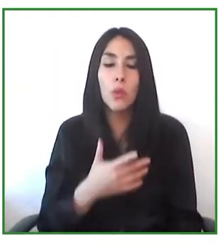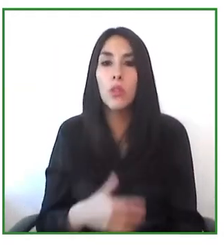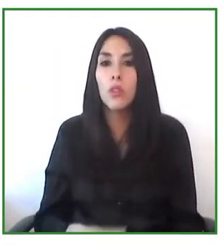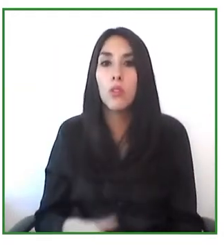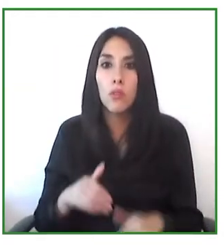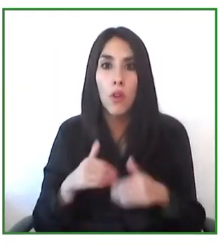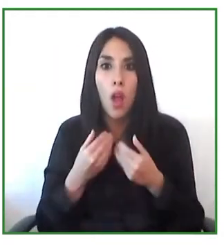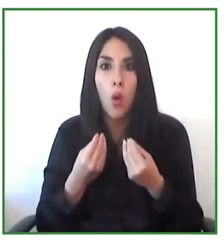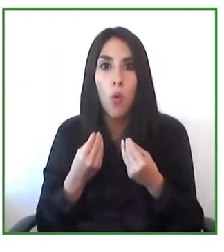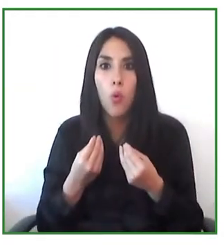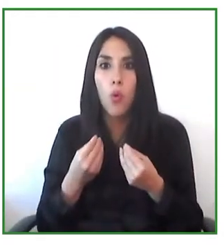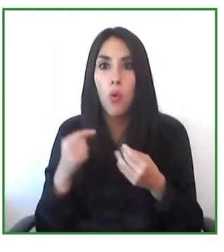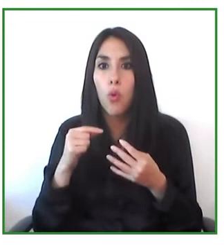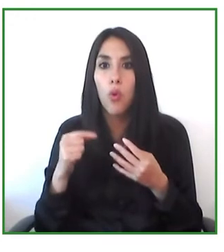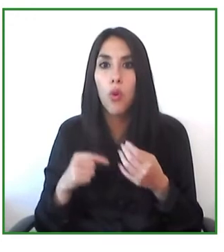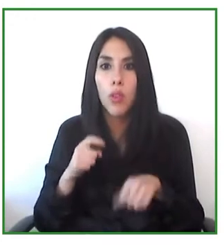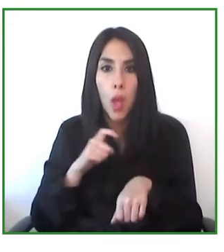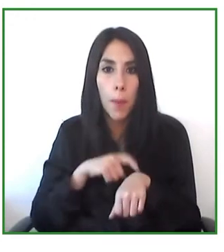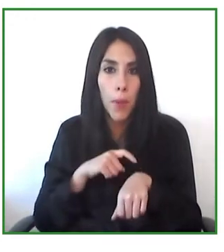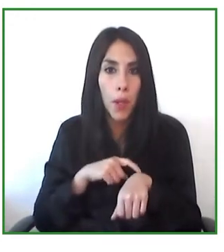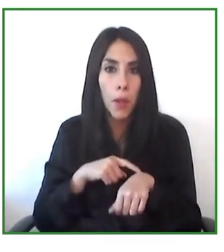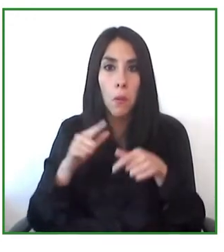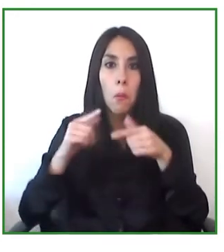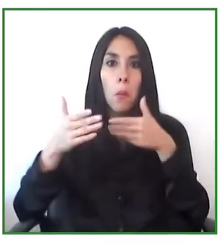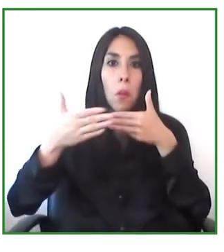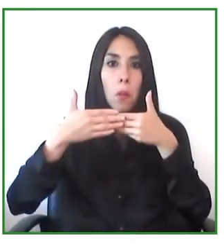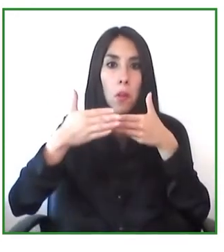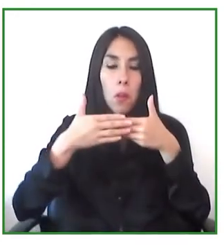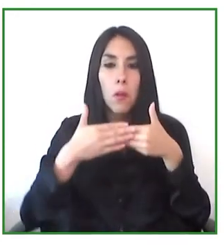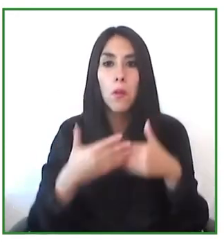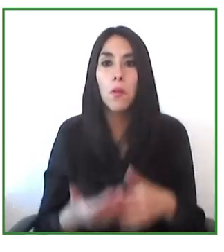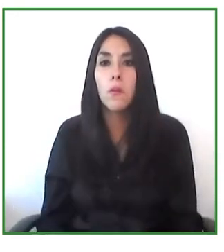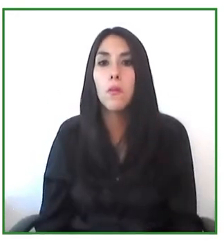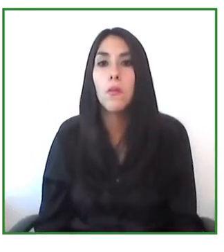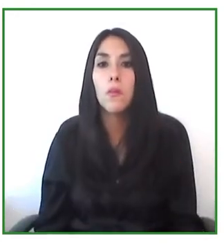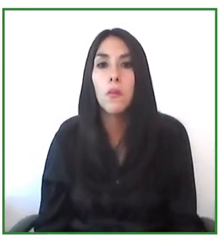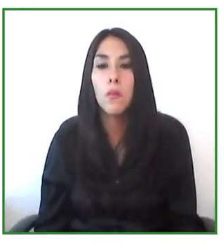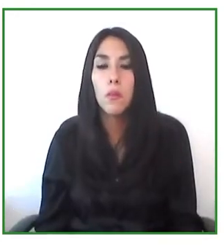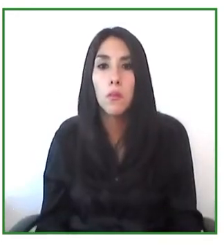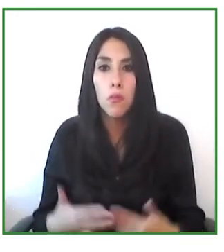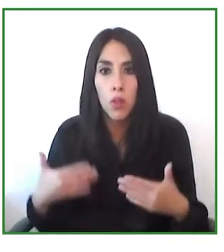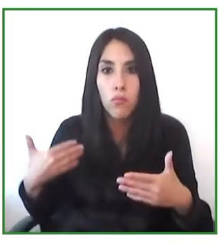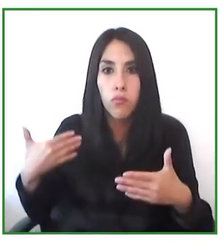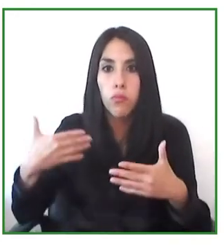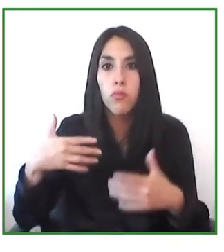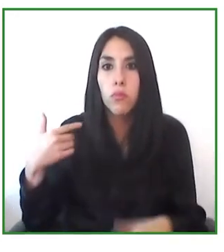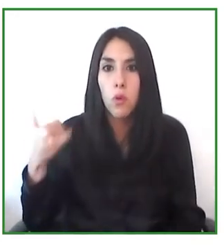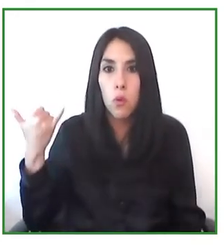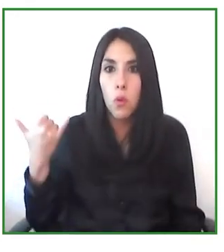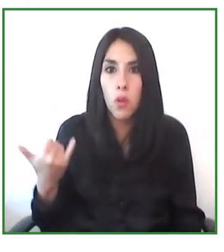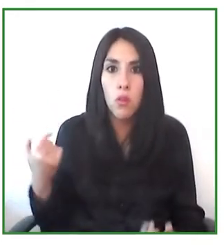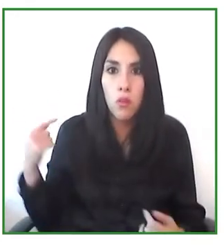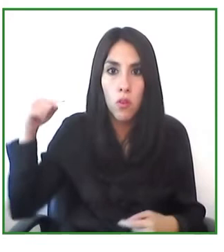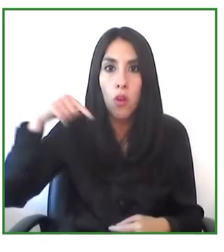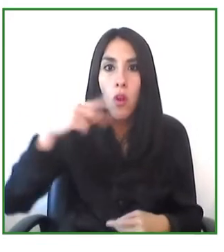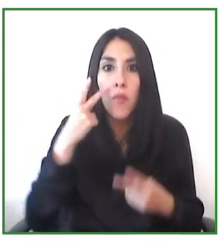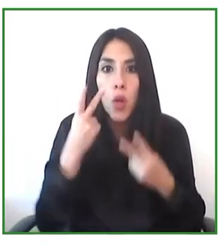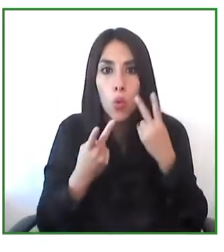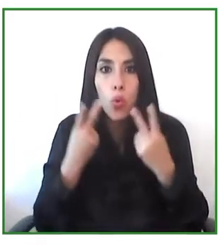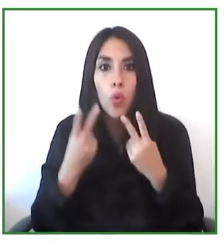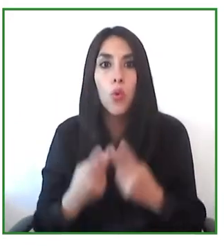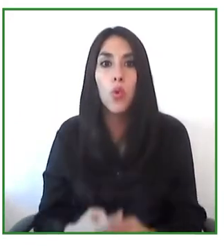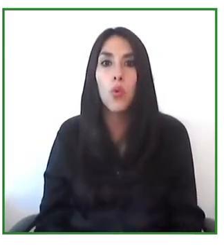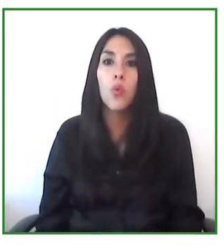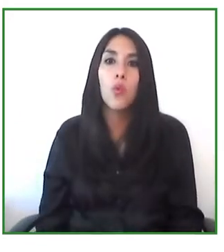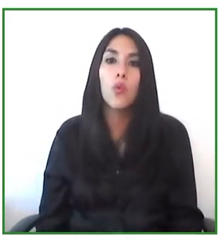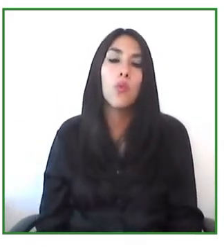plazo. Así que efectivamente esa visita nos permitió también escuchar también cómo ha ido haciendo este trabajo